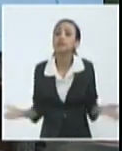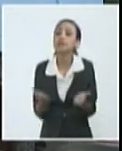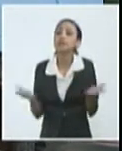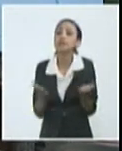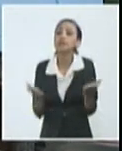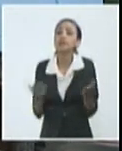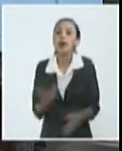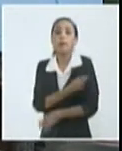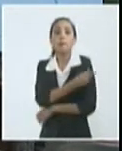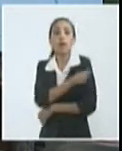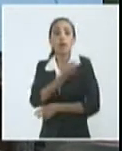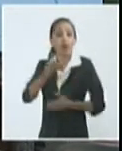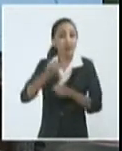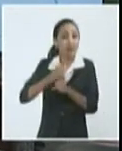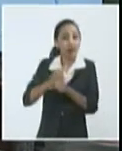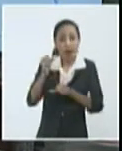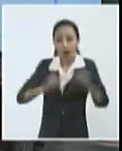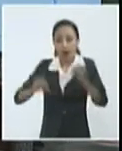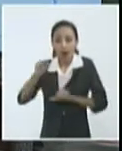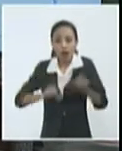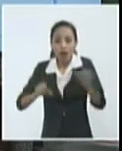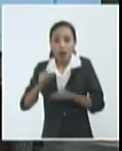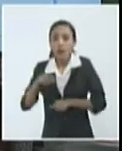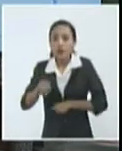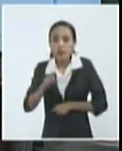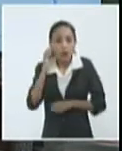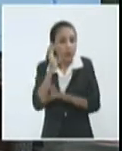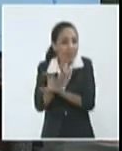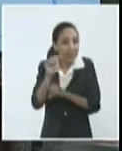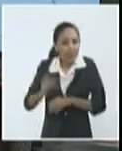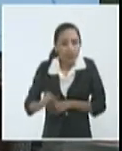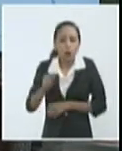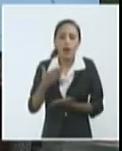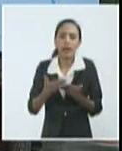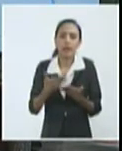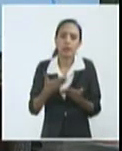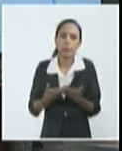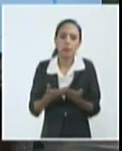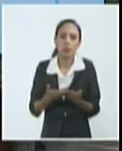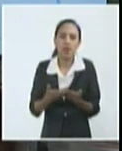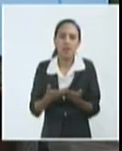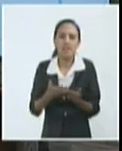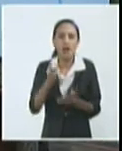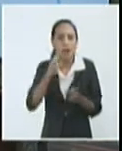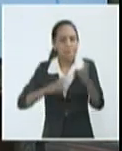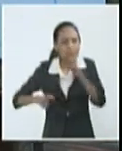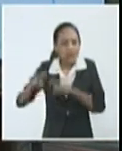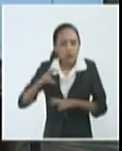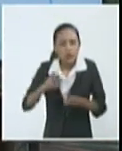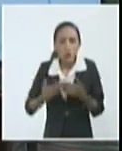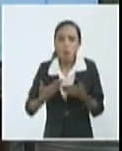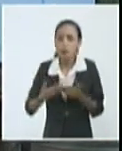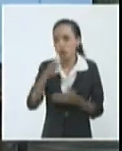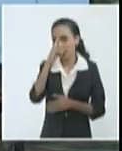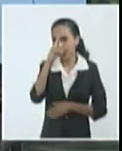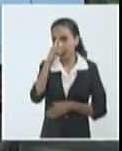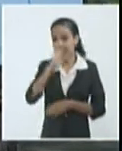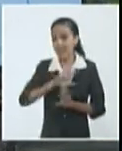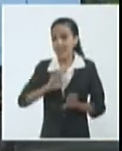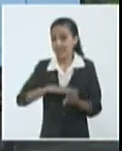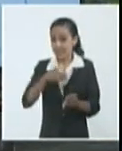ellos estaban en las etapas de investigación y en las etapas de ensayos clínicos. Ya después, cuando empezamos a